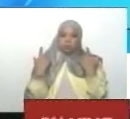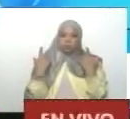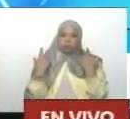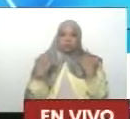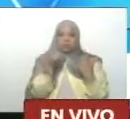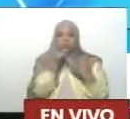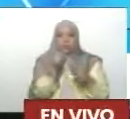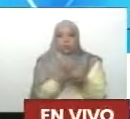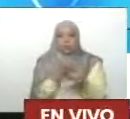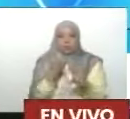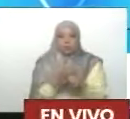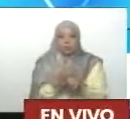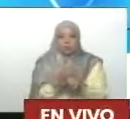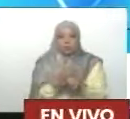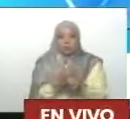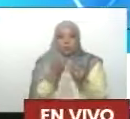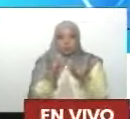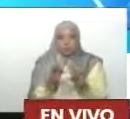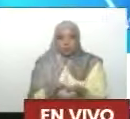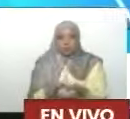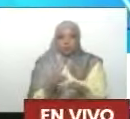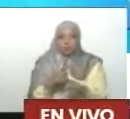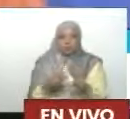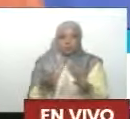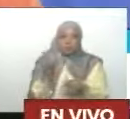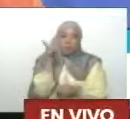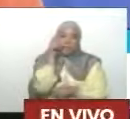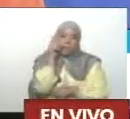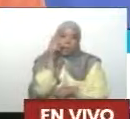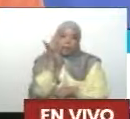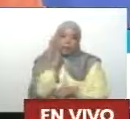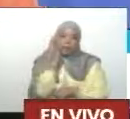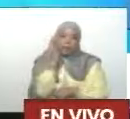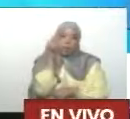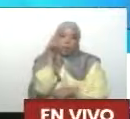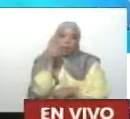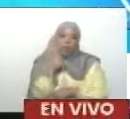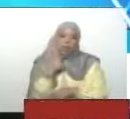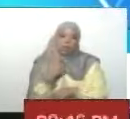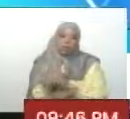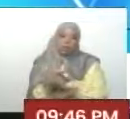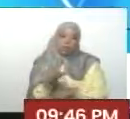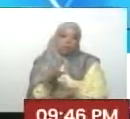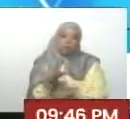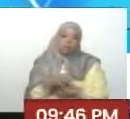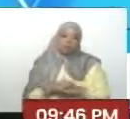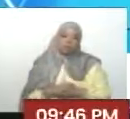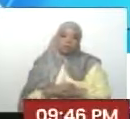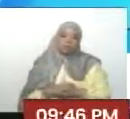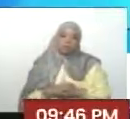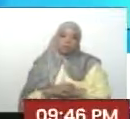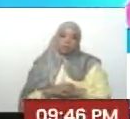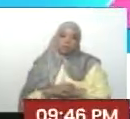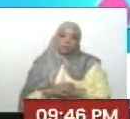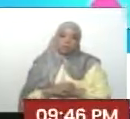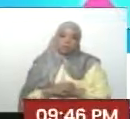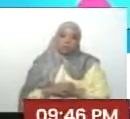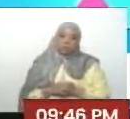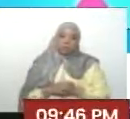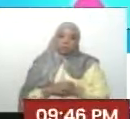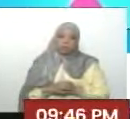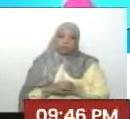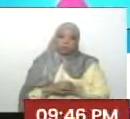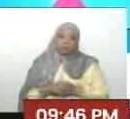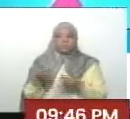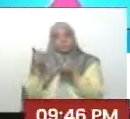abuelos a través de de del papá de mi papá qué dice lur eh comentando un poco lo que usted